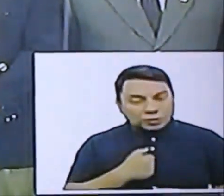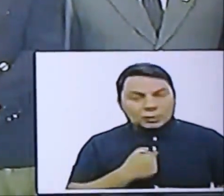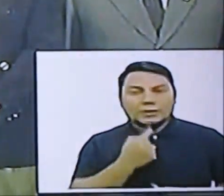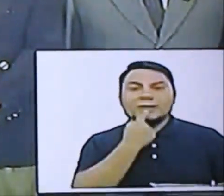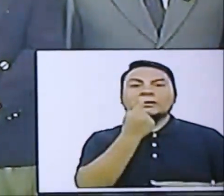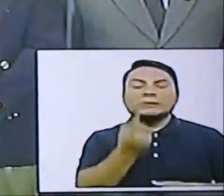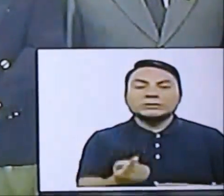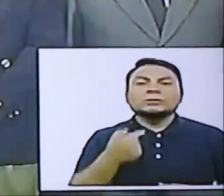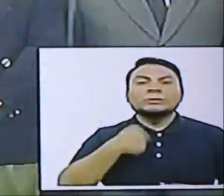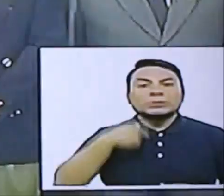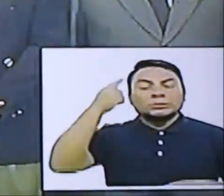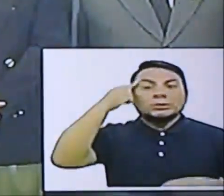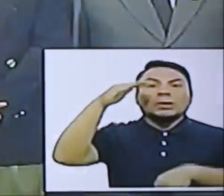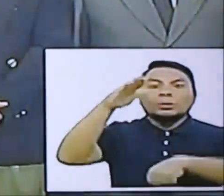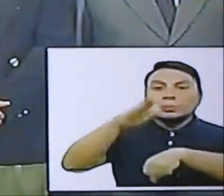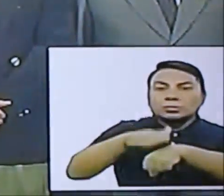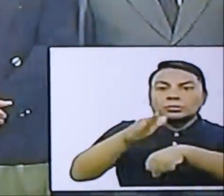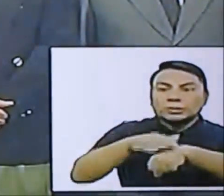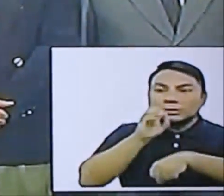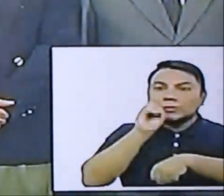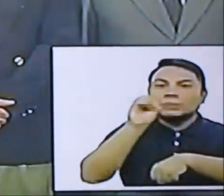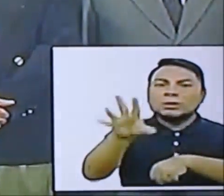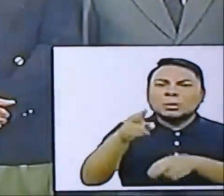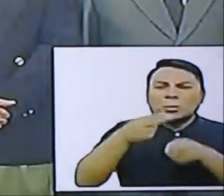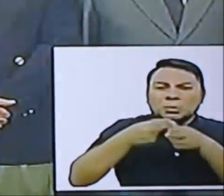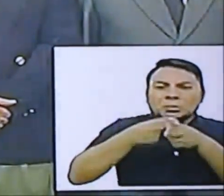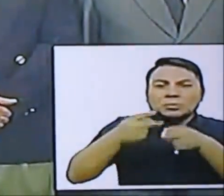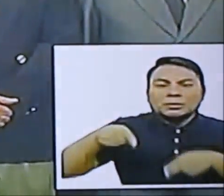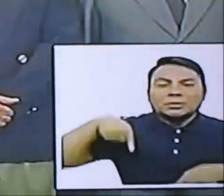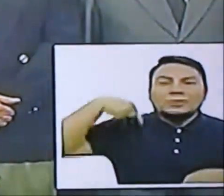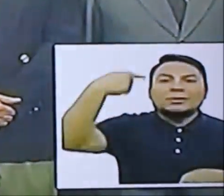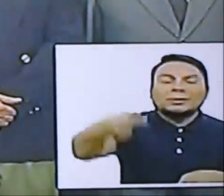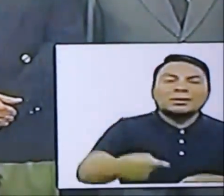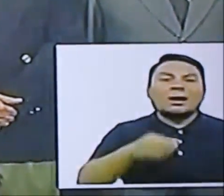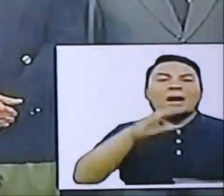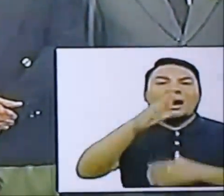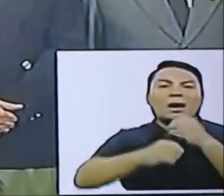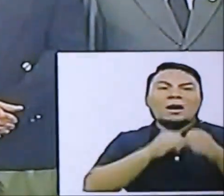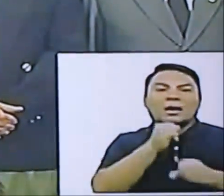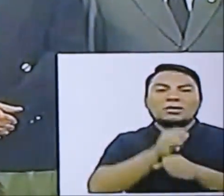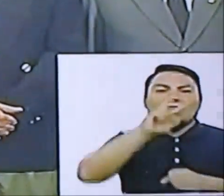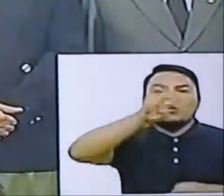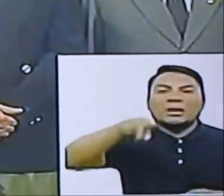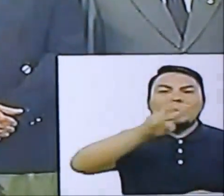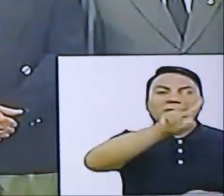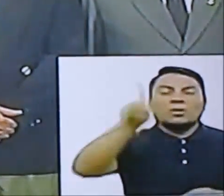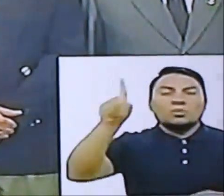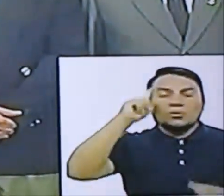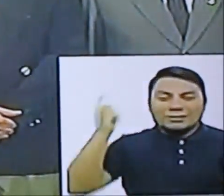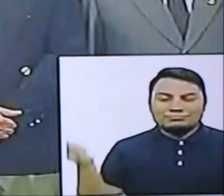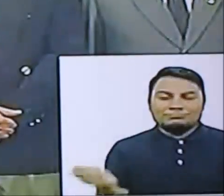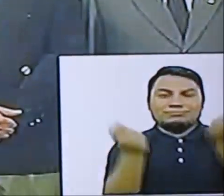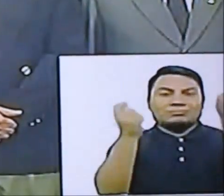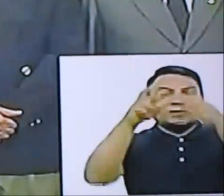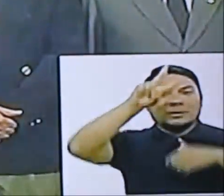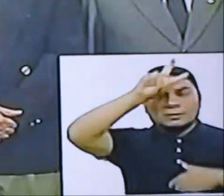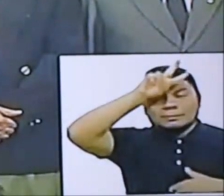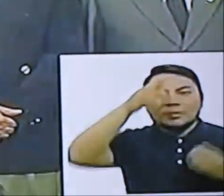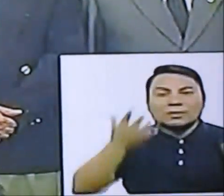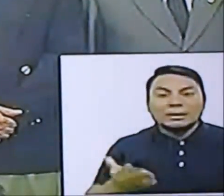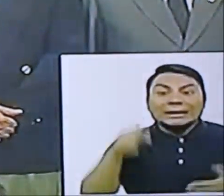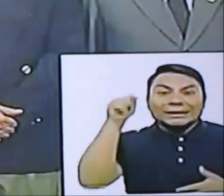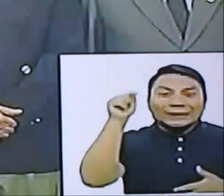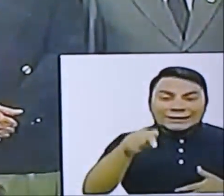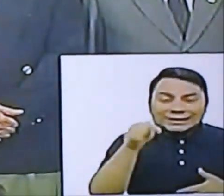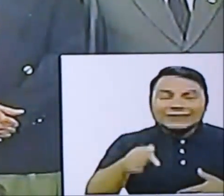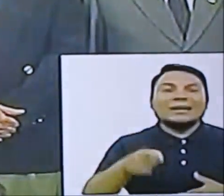encontramos a puertas del bicentenario de la República y que tal acontecimiento debería